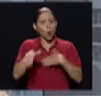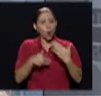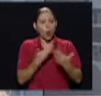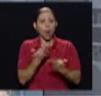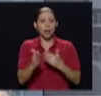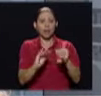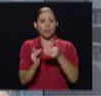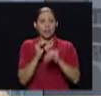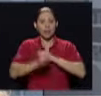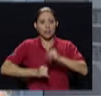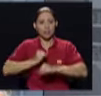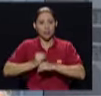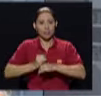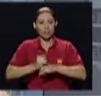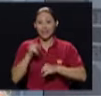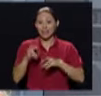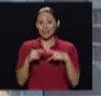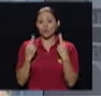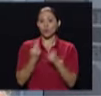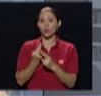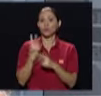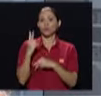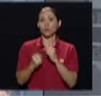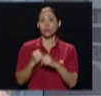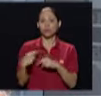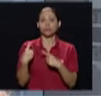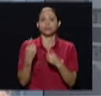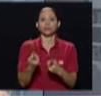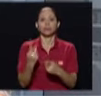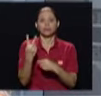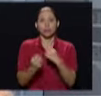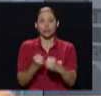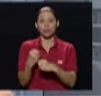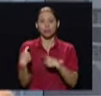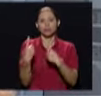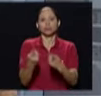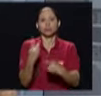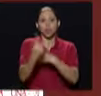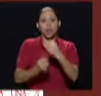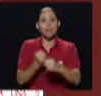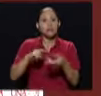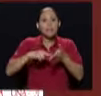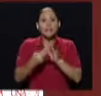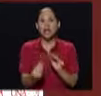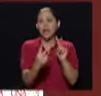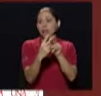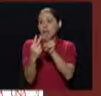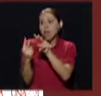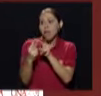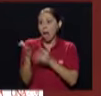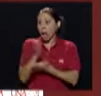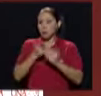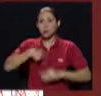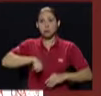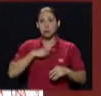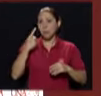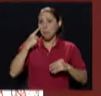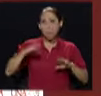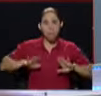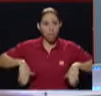internacional. Entonces, tener estas reuniones cada dos años significa conocernos más, algunos ni siquiera nos conocemos, de los sismólogos del